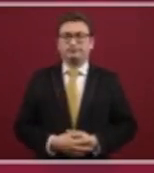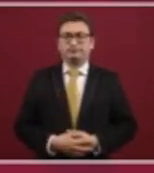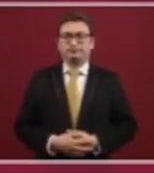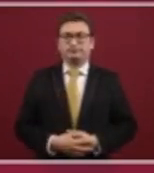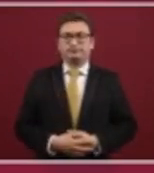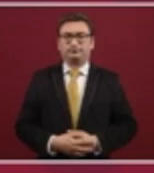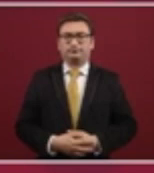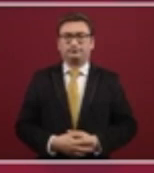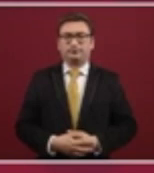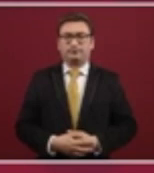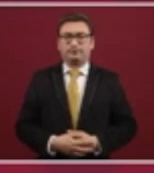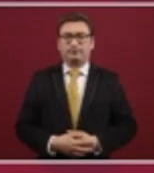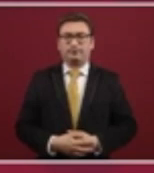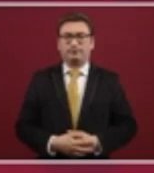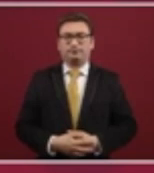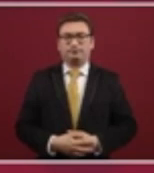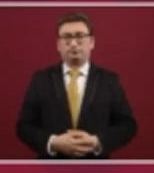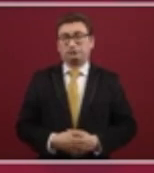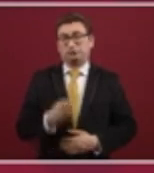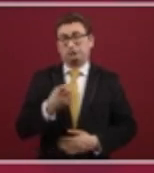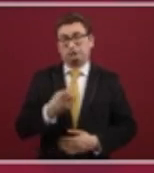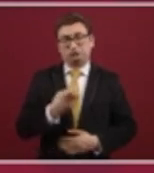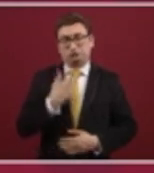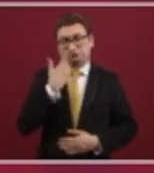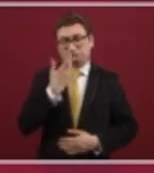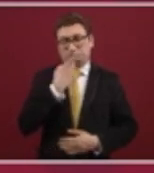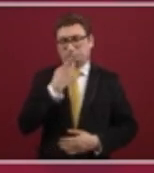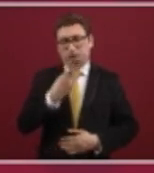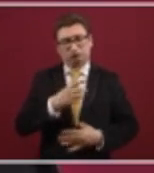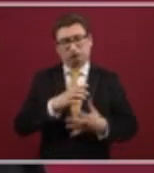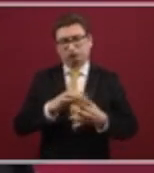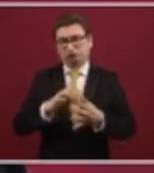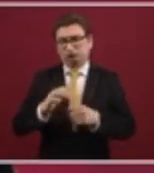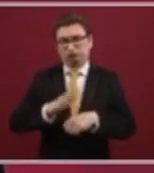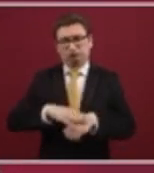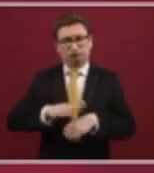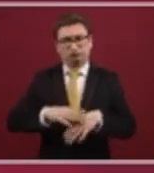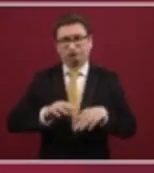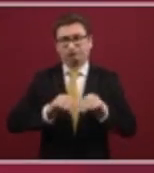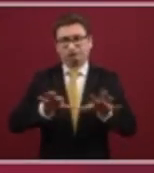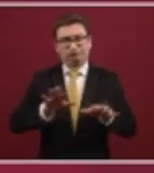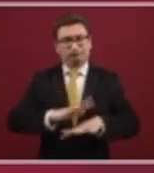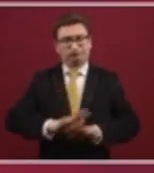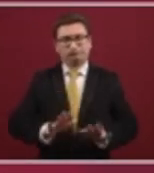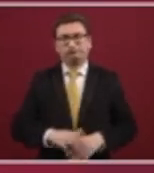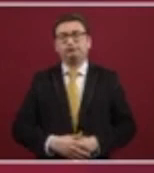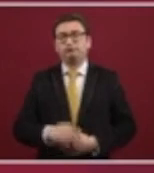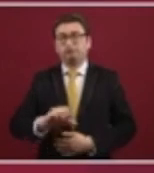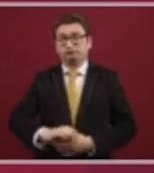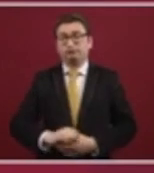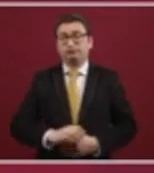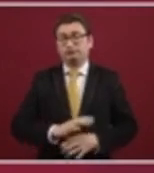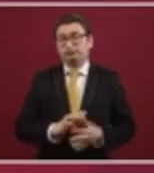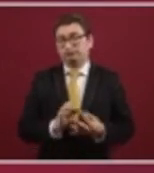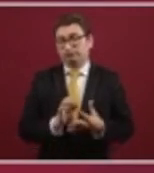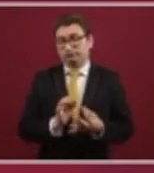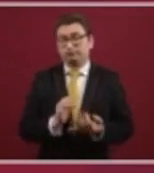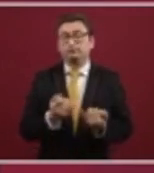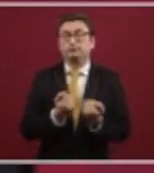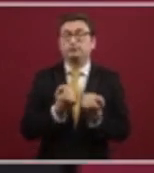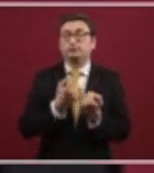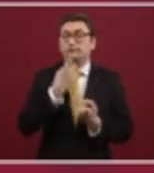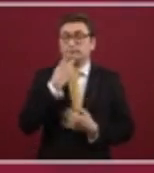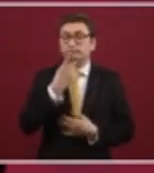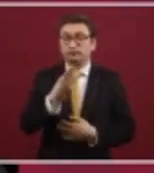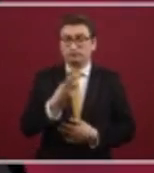En términos generales, eso es lo que yo quería destacar el día de hoy y decirles que